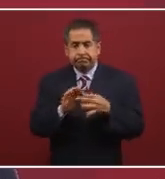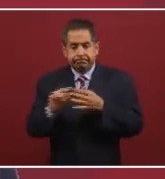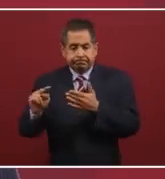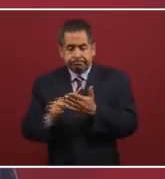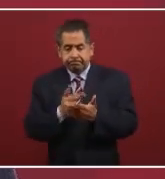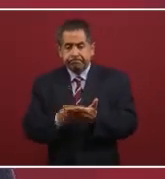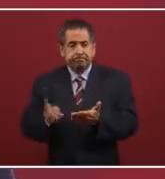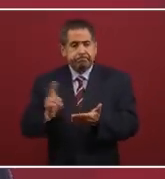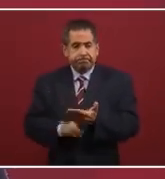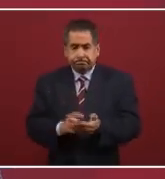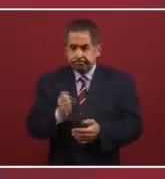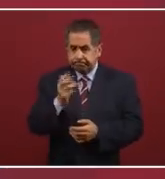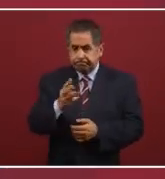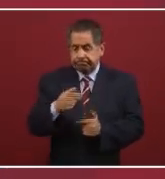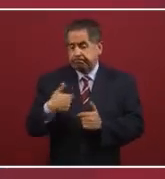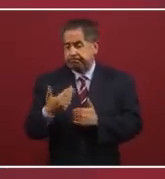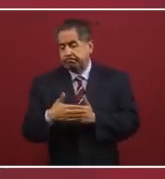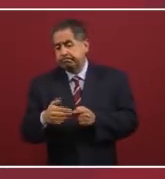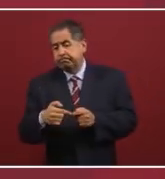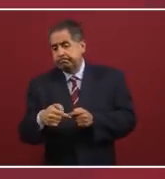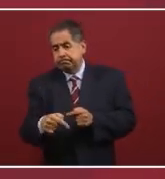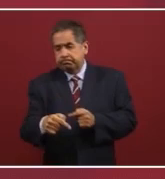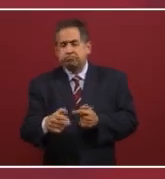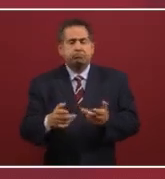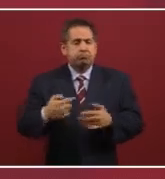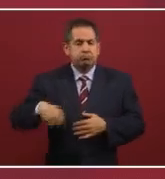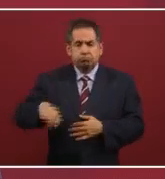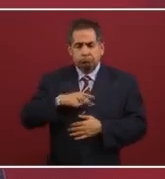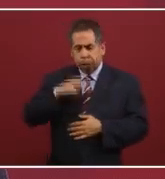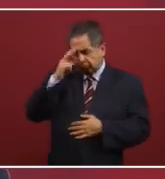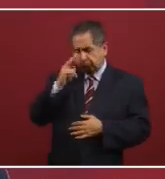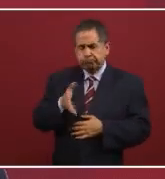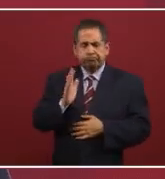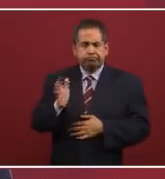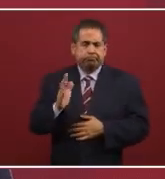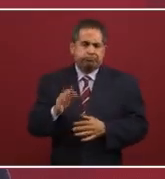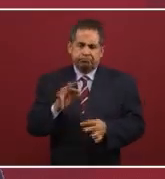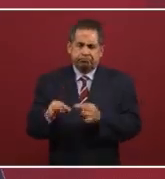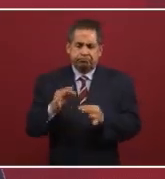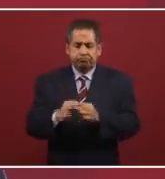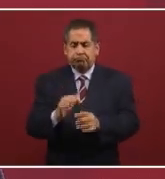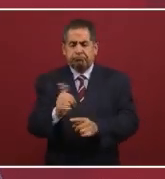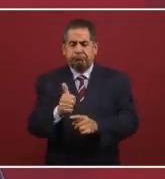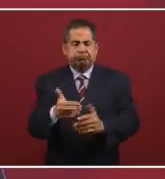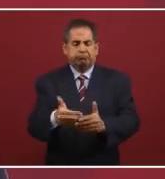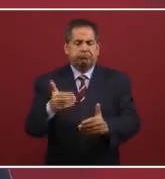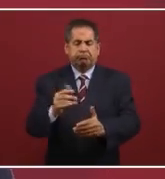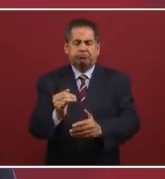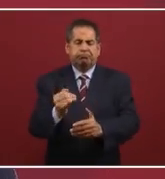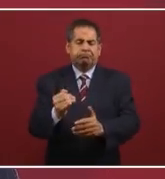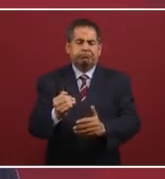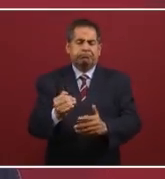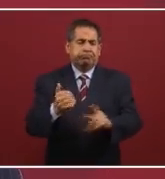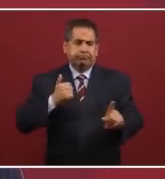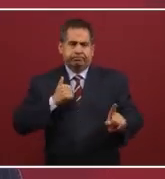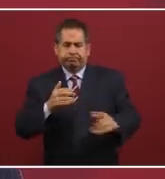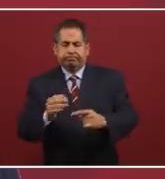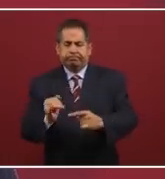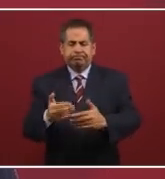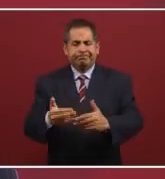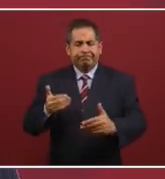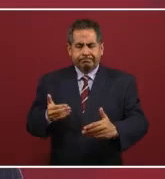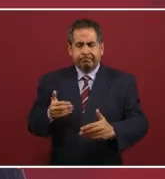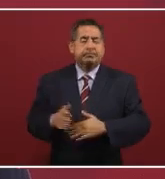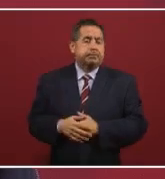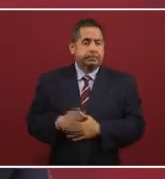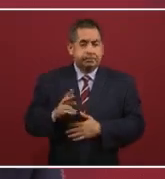los 3 países en este lado de acá del verano, antes de agosto, antes de julio en el caso de Canadá. Entonces todo marcha